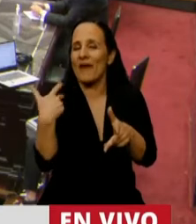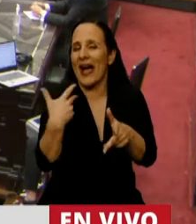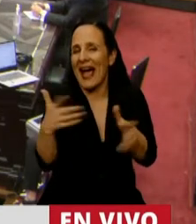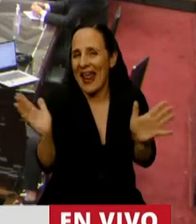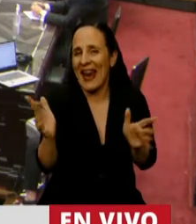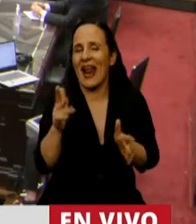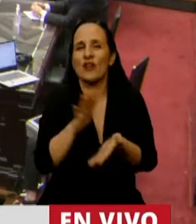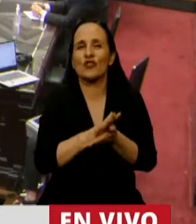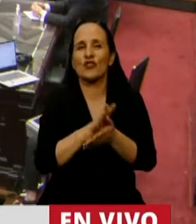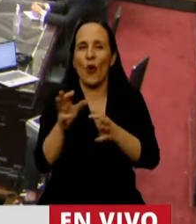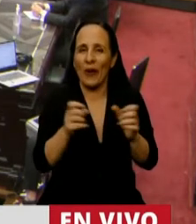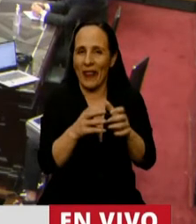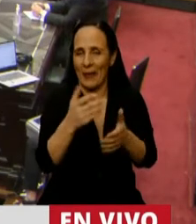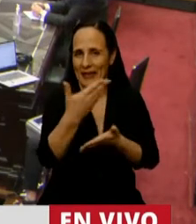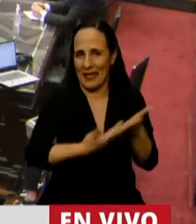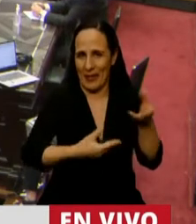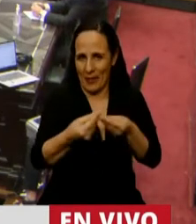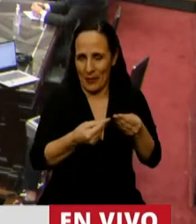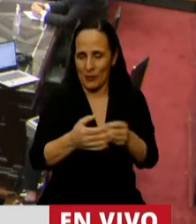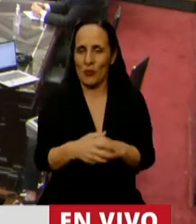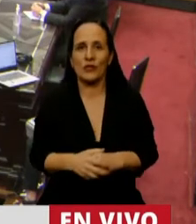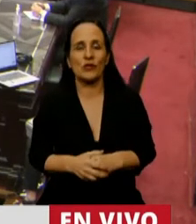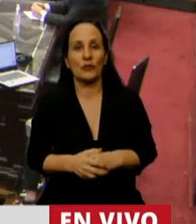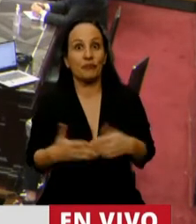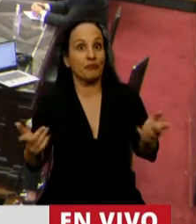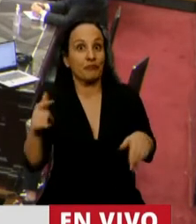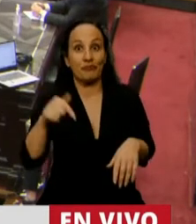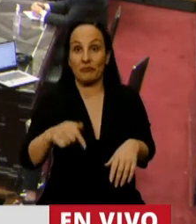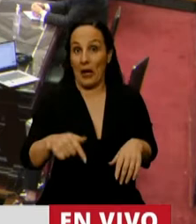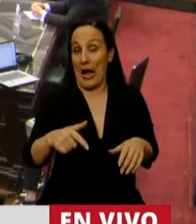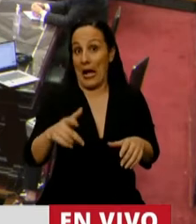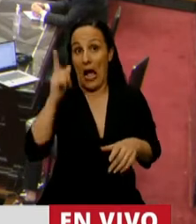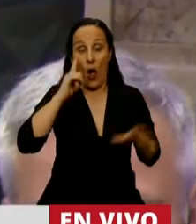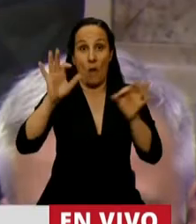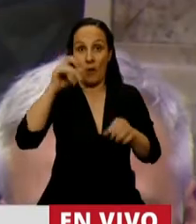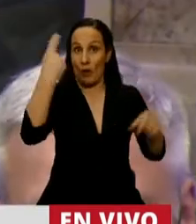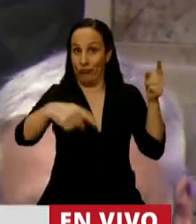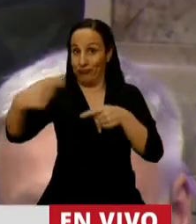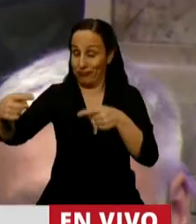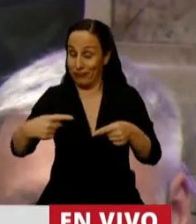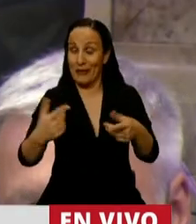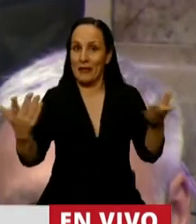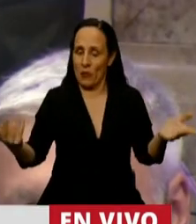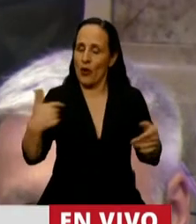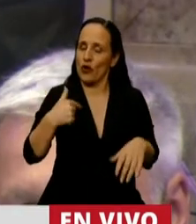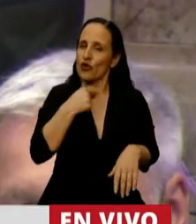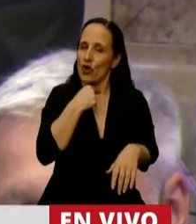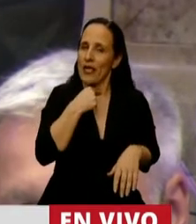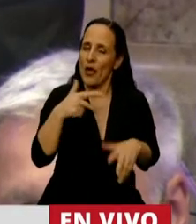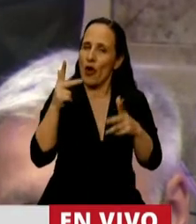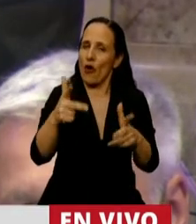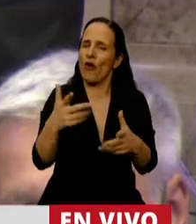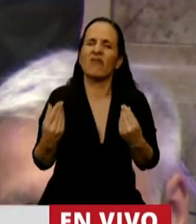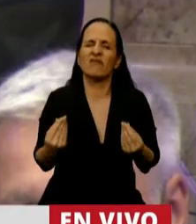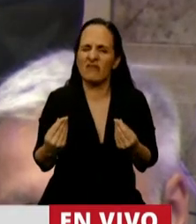en relación al debate presupuestario. Y como este es un ámbito plural y se expresan diferentes miradas, yo quiero hacerlo en nombre